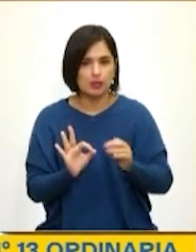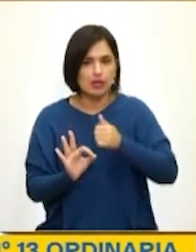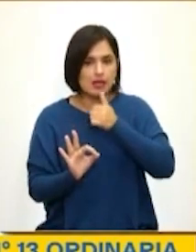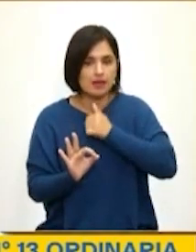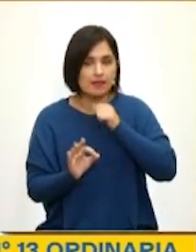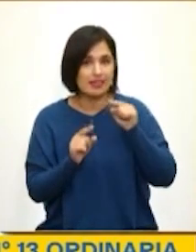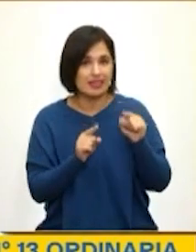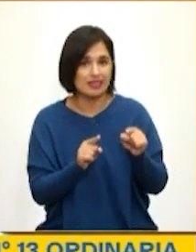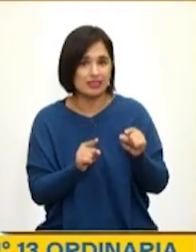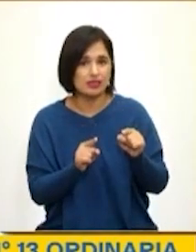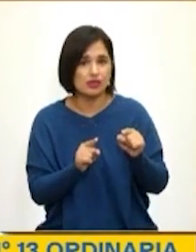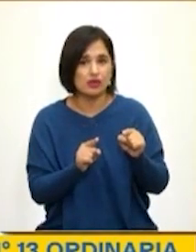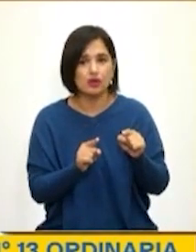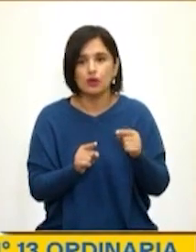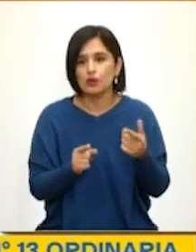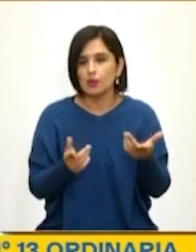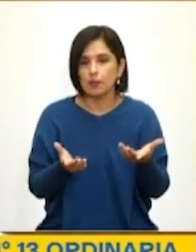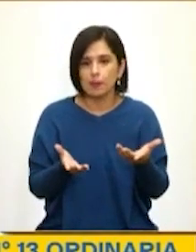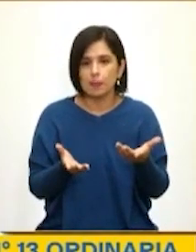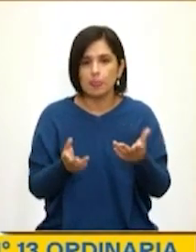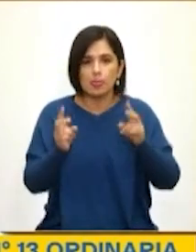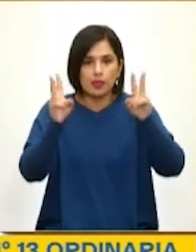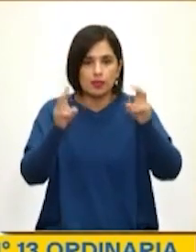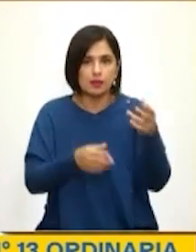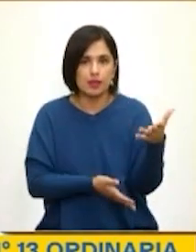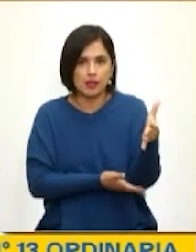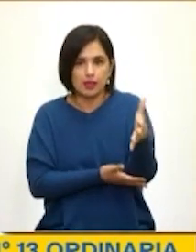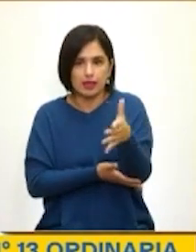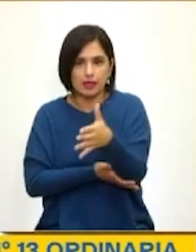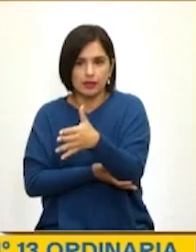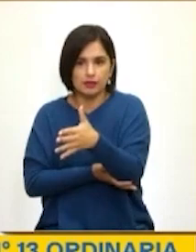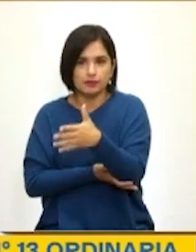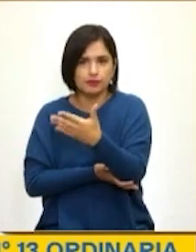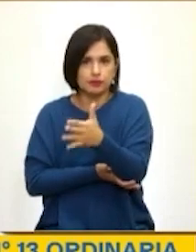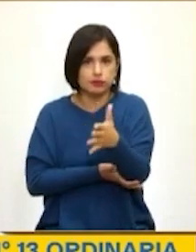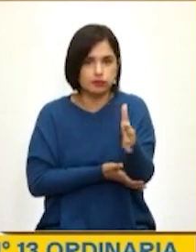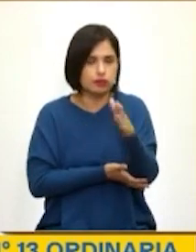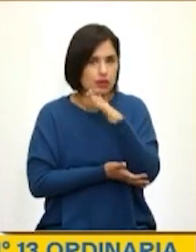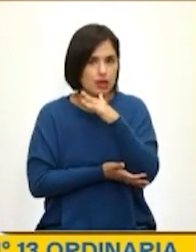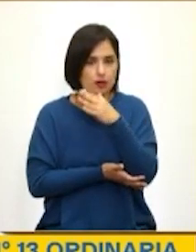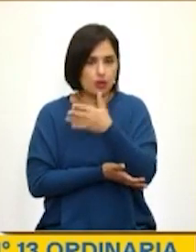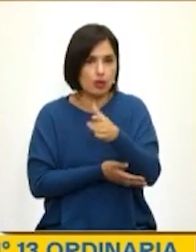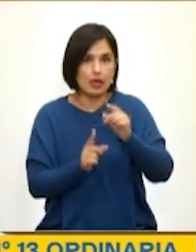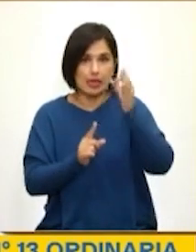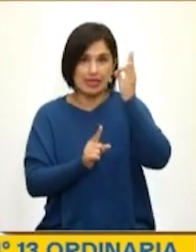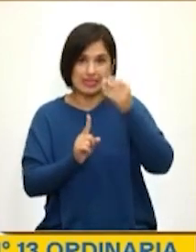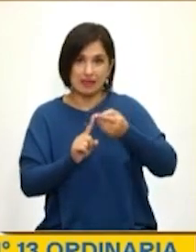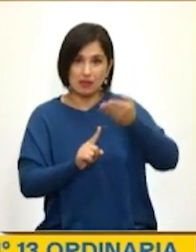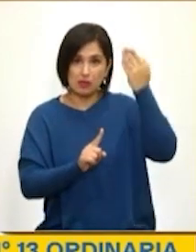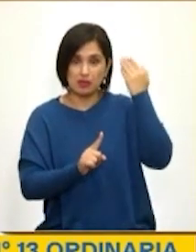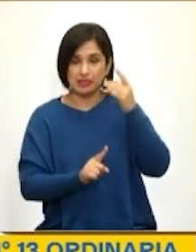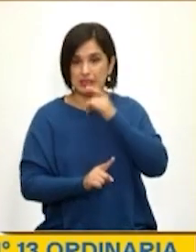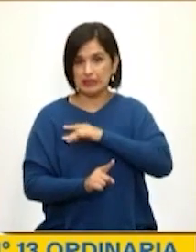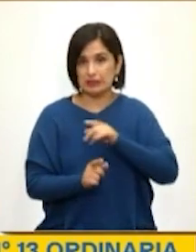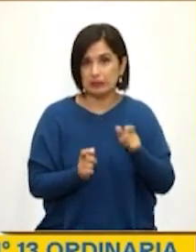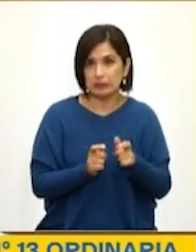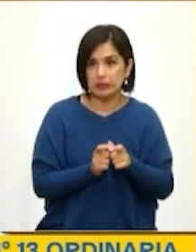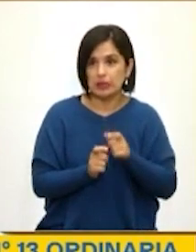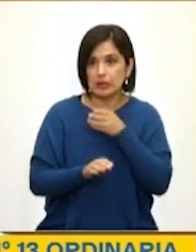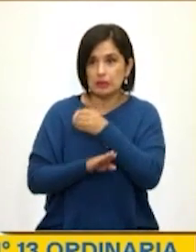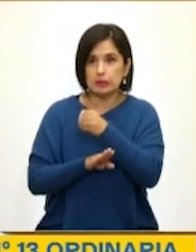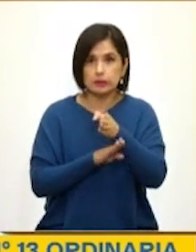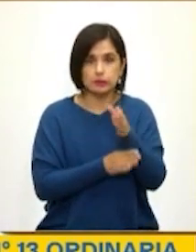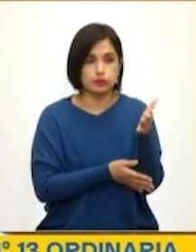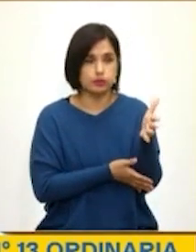de ello es precisamente el tema de ri el sábado recién pasado en Chile chico recorriendo los canales